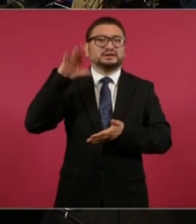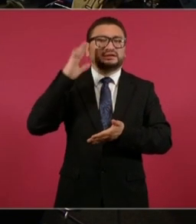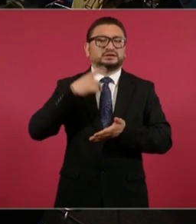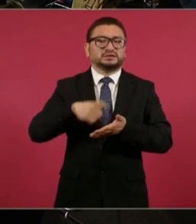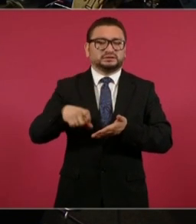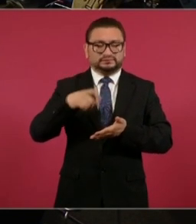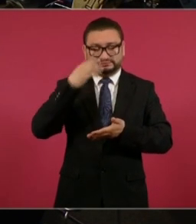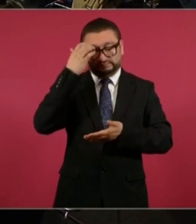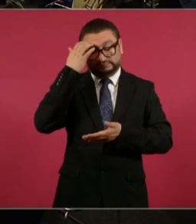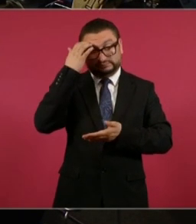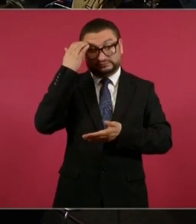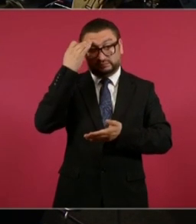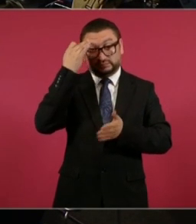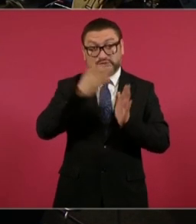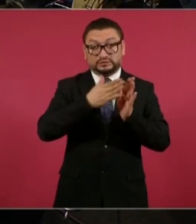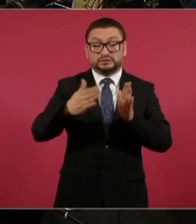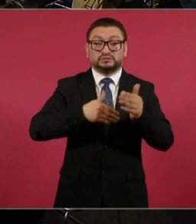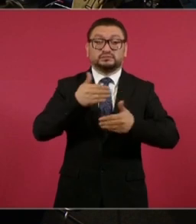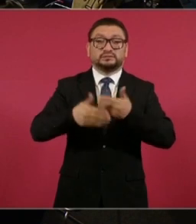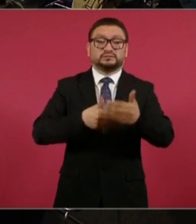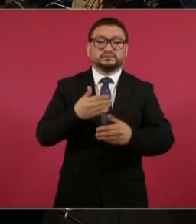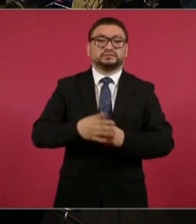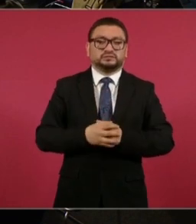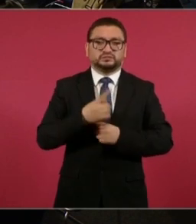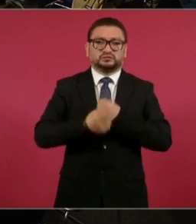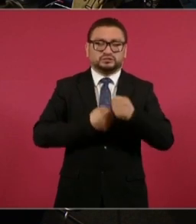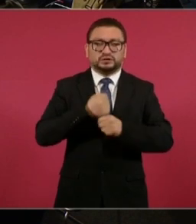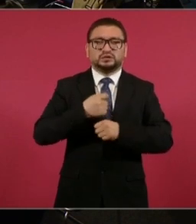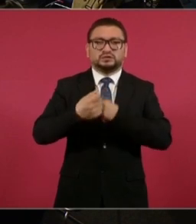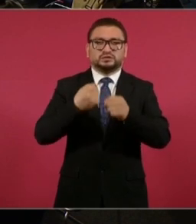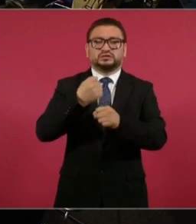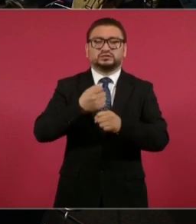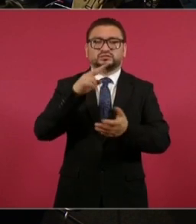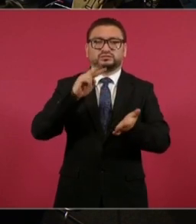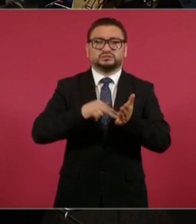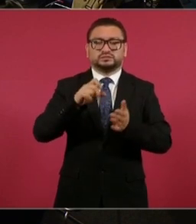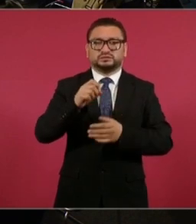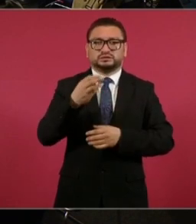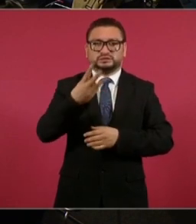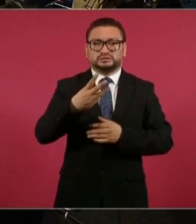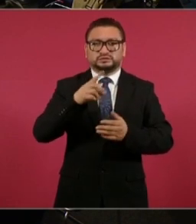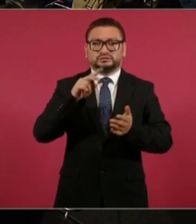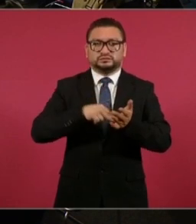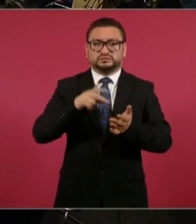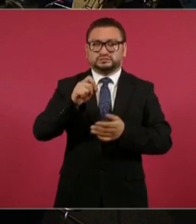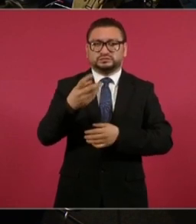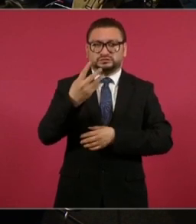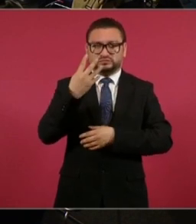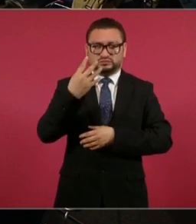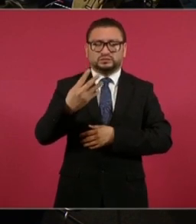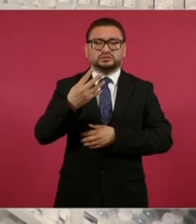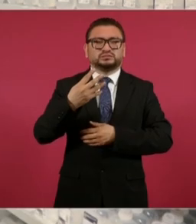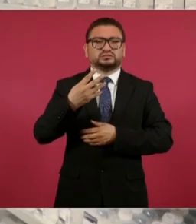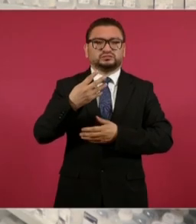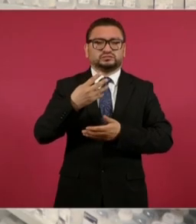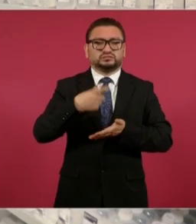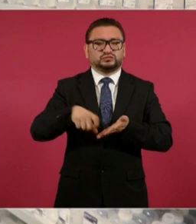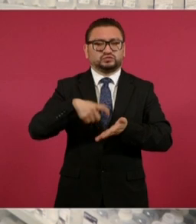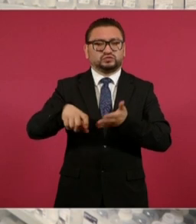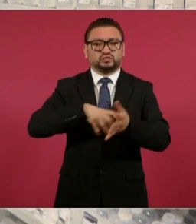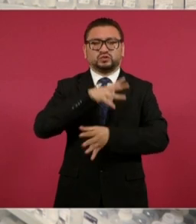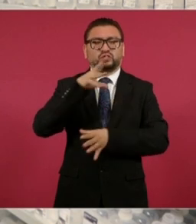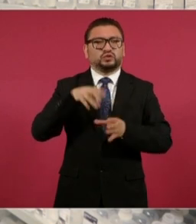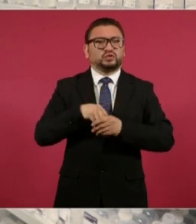tanto del proceso de compra bianual porque se compró para 2023 y 2024 todos los los